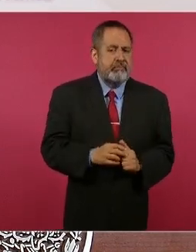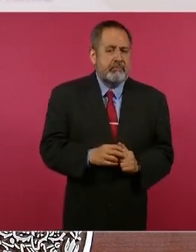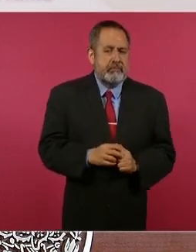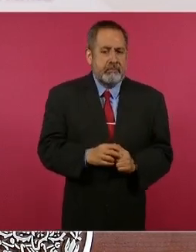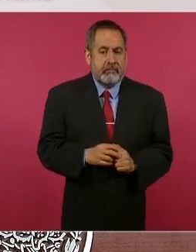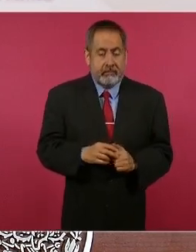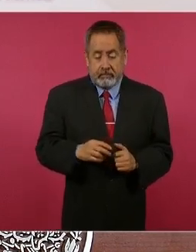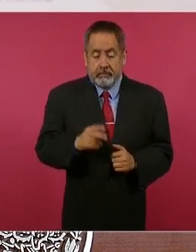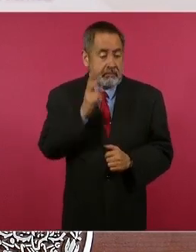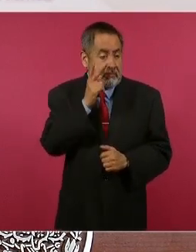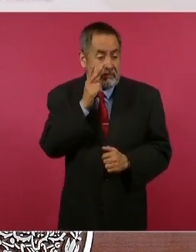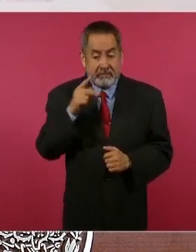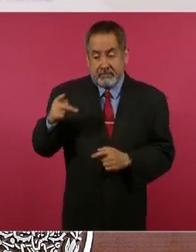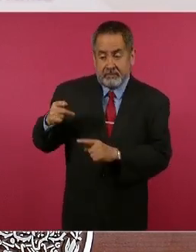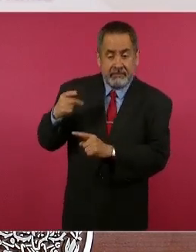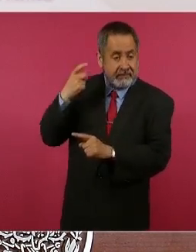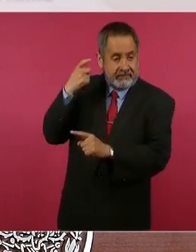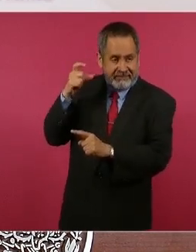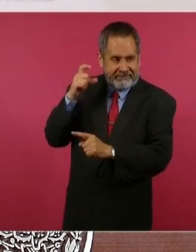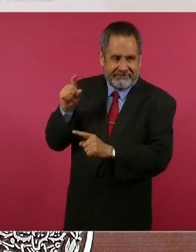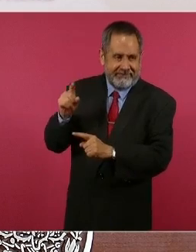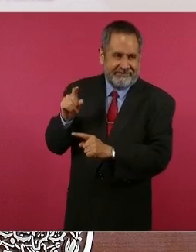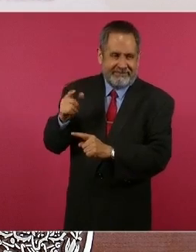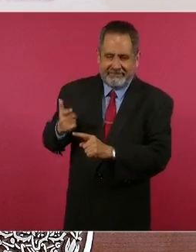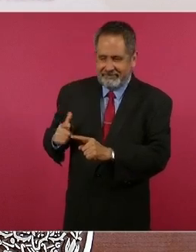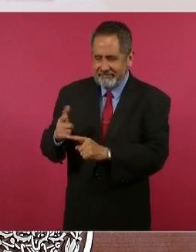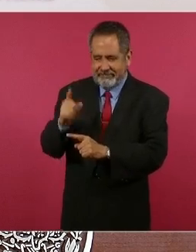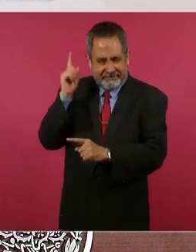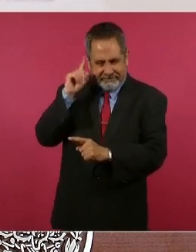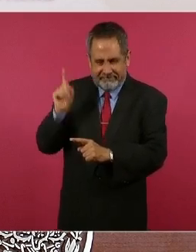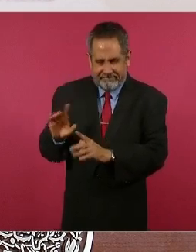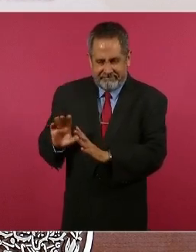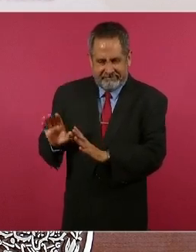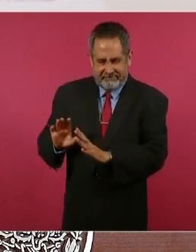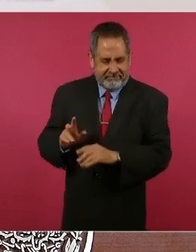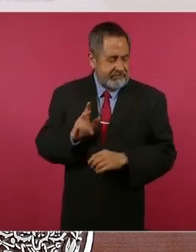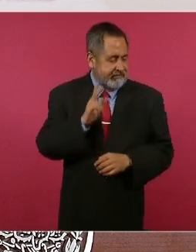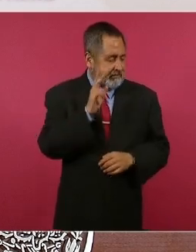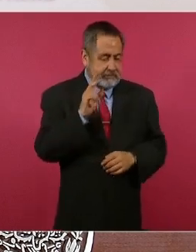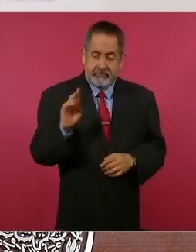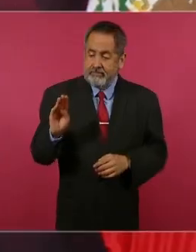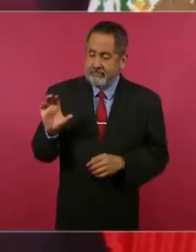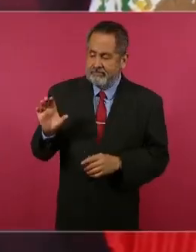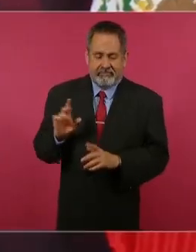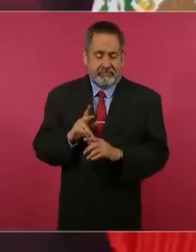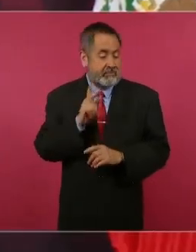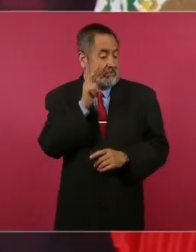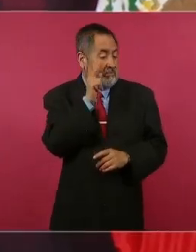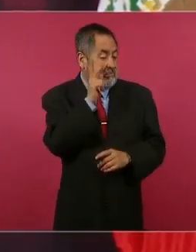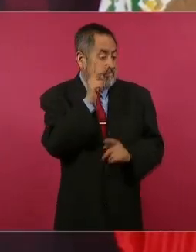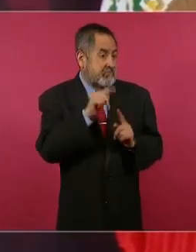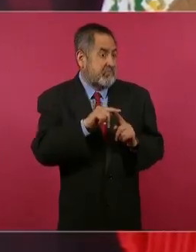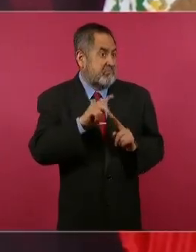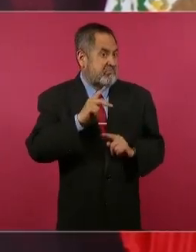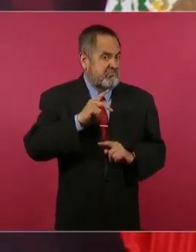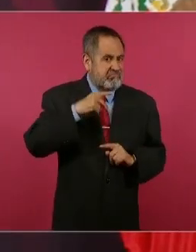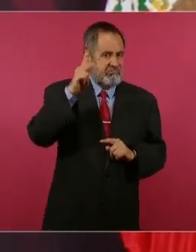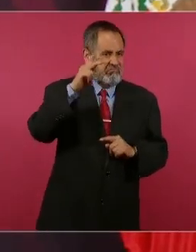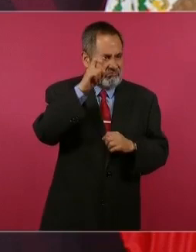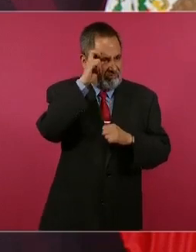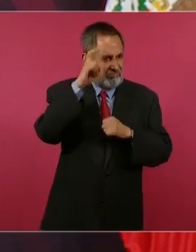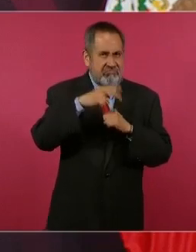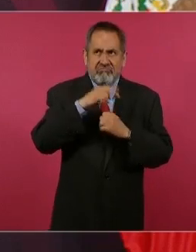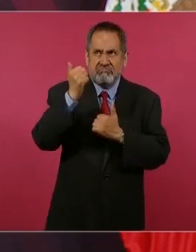Querétaro, ni de Guanajuato, ni de Zacatecas, ni de Baja California, sino de